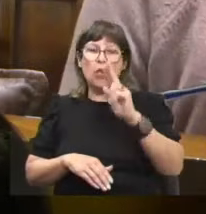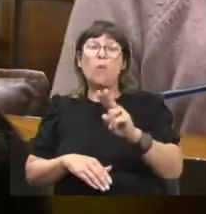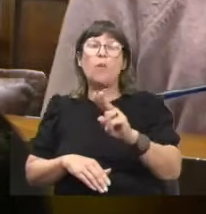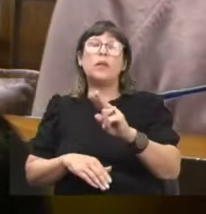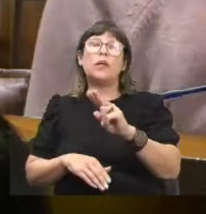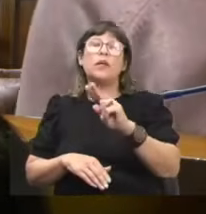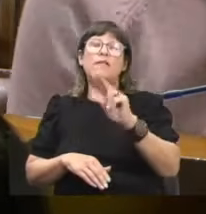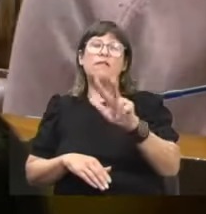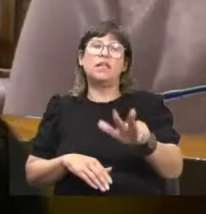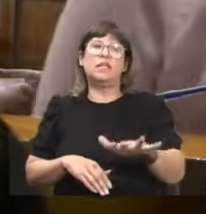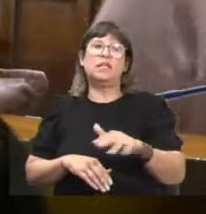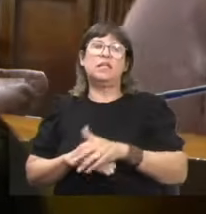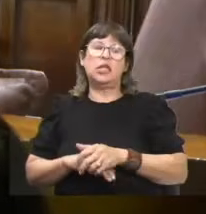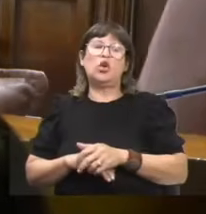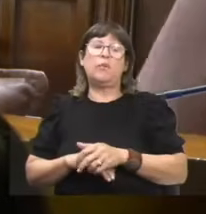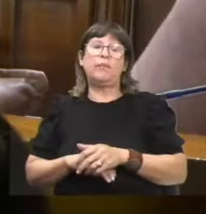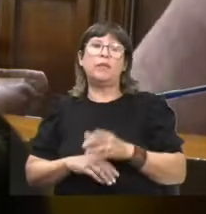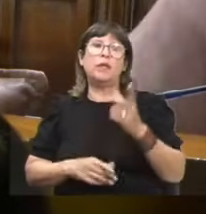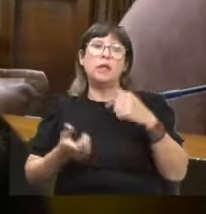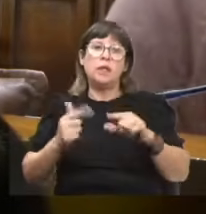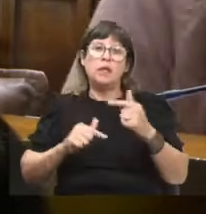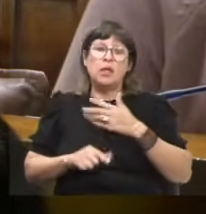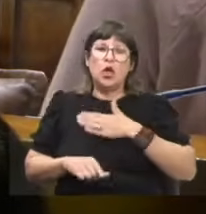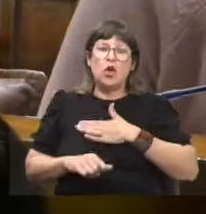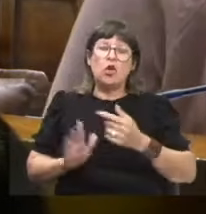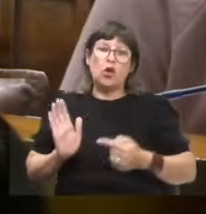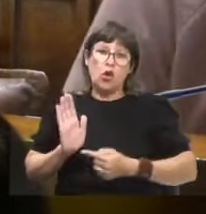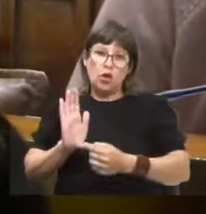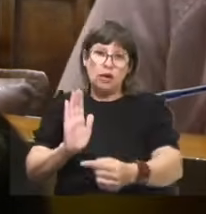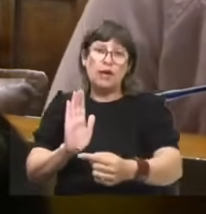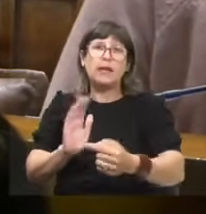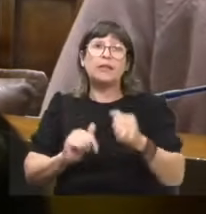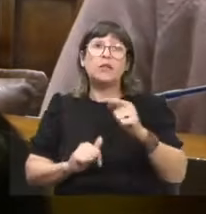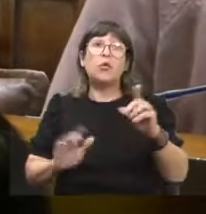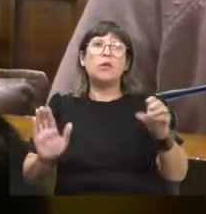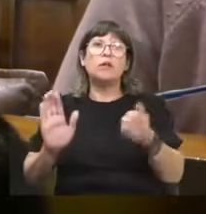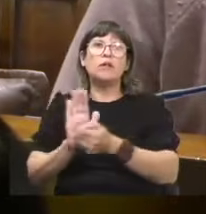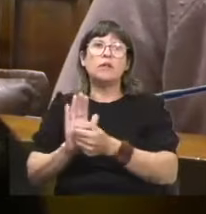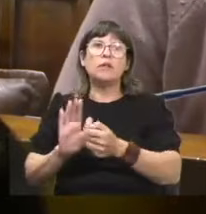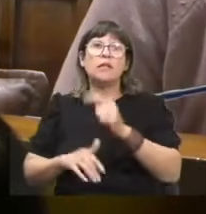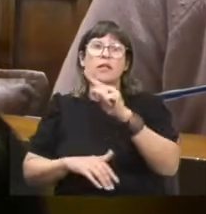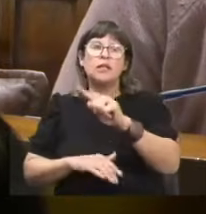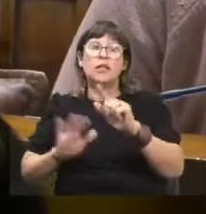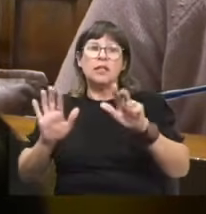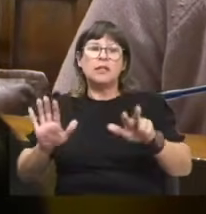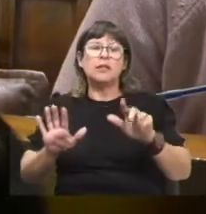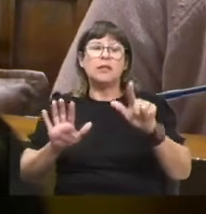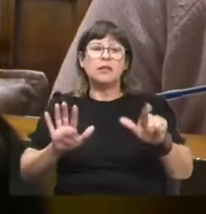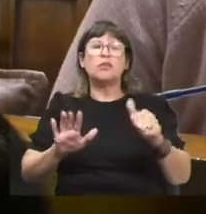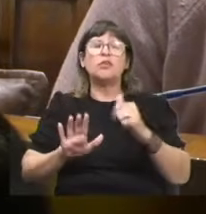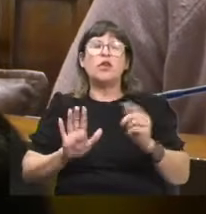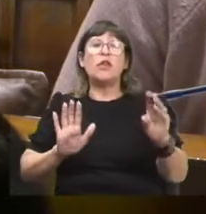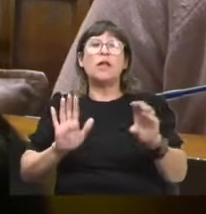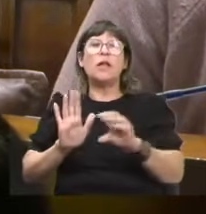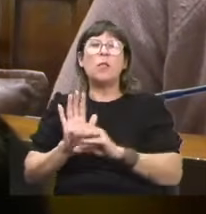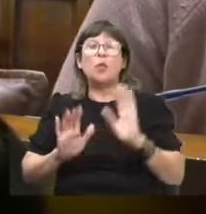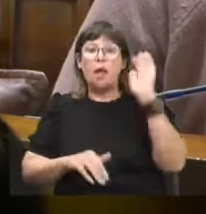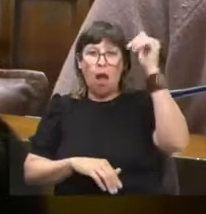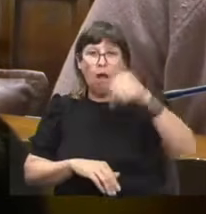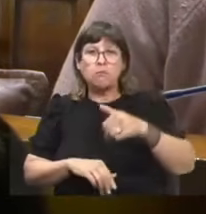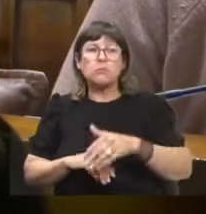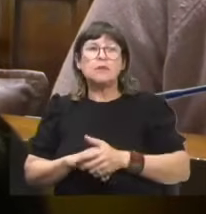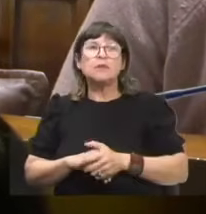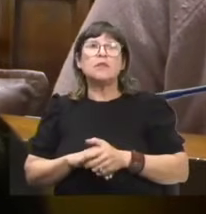161/2025, de conformidad con lo establecido en el artículo 187 de la Constitución de la